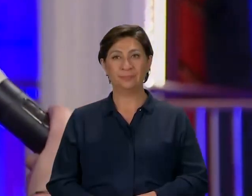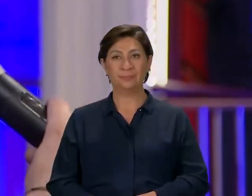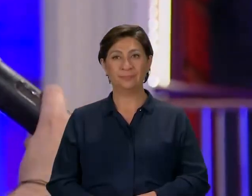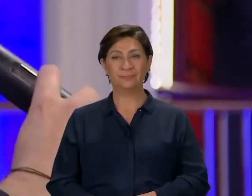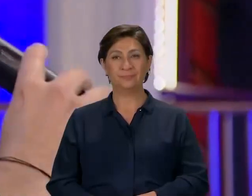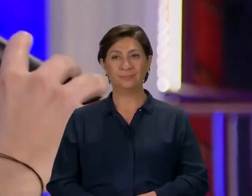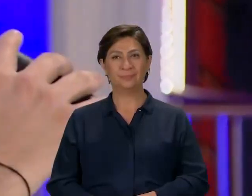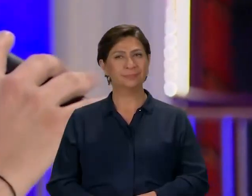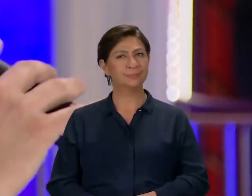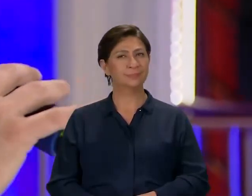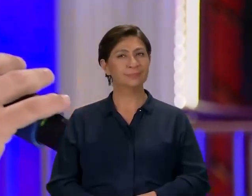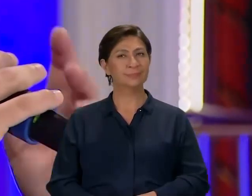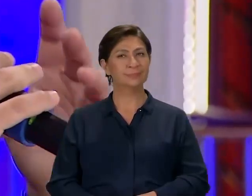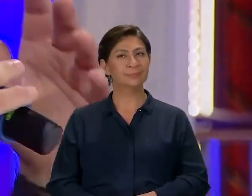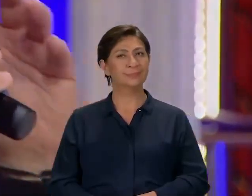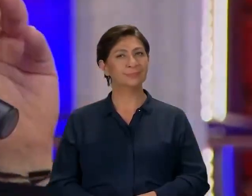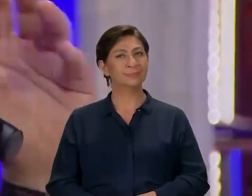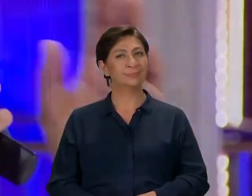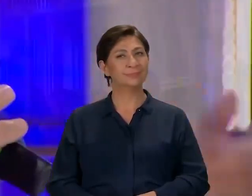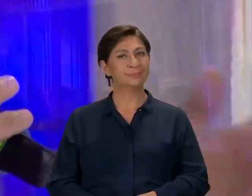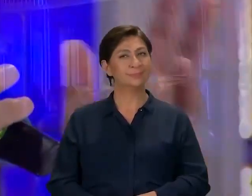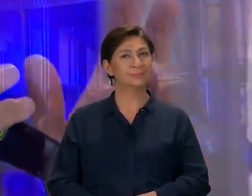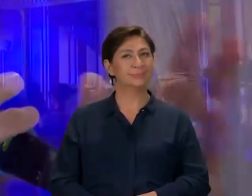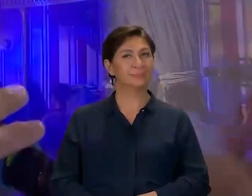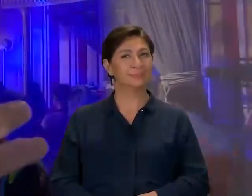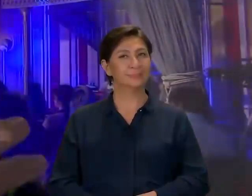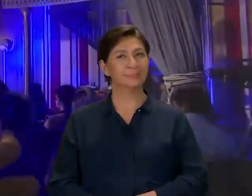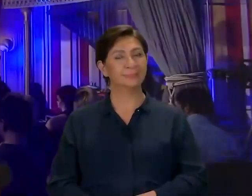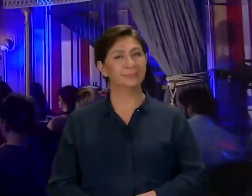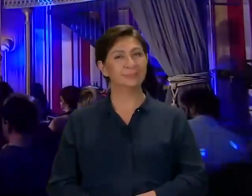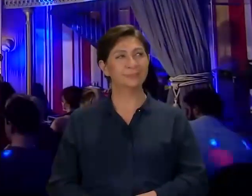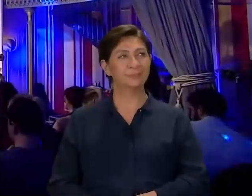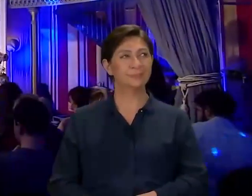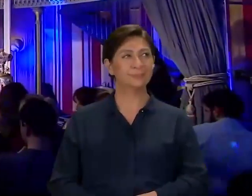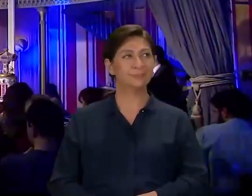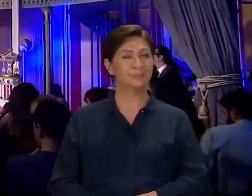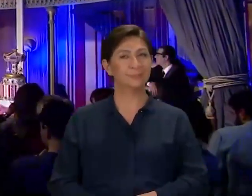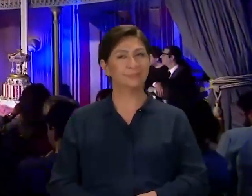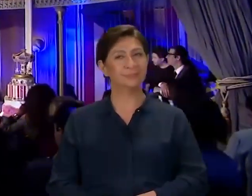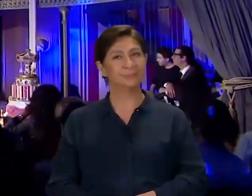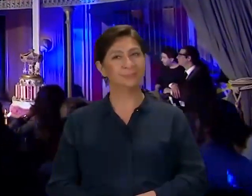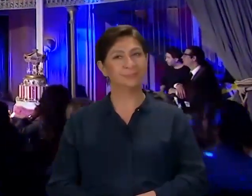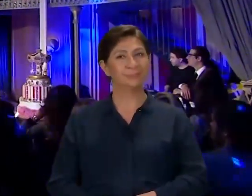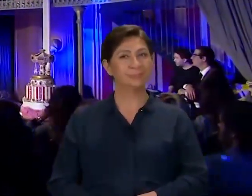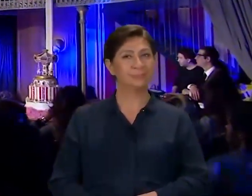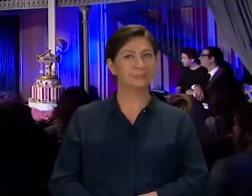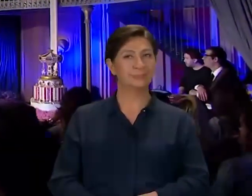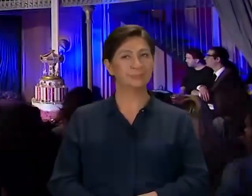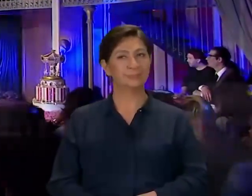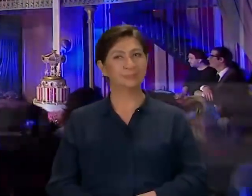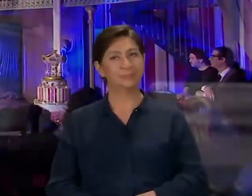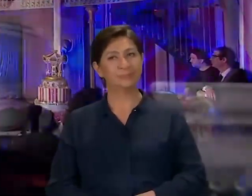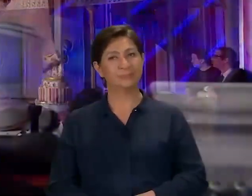Puedo ahora por fin a última recuerdo de su voz. Porque llorando tanto,